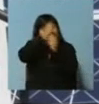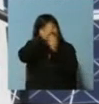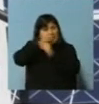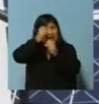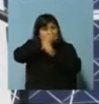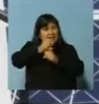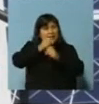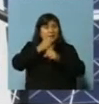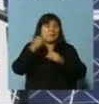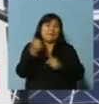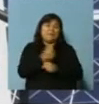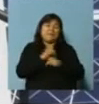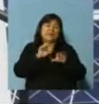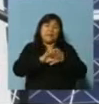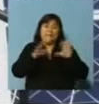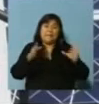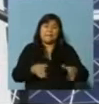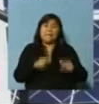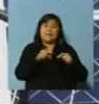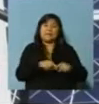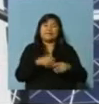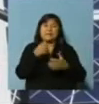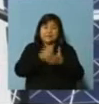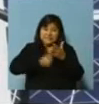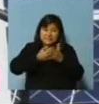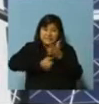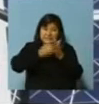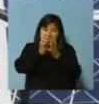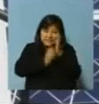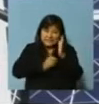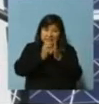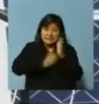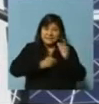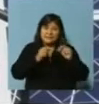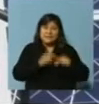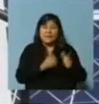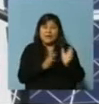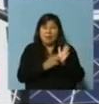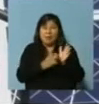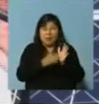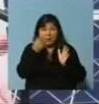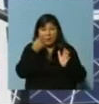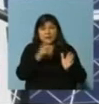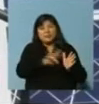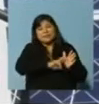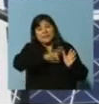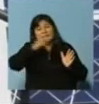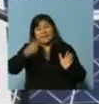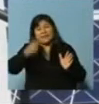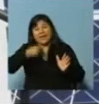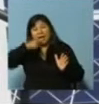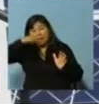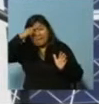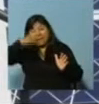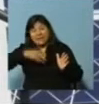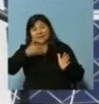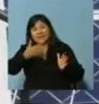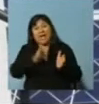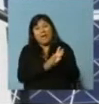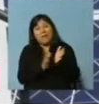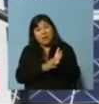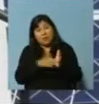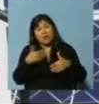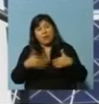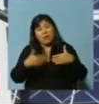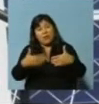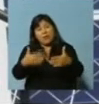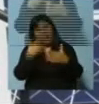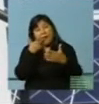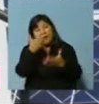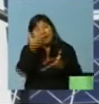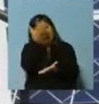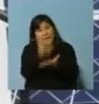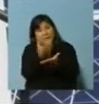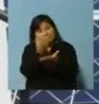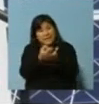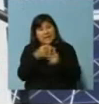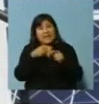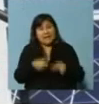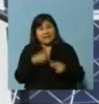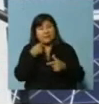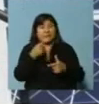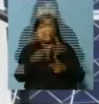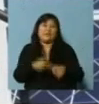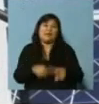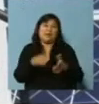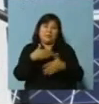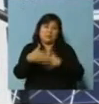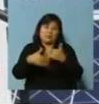que tenían antes de la inauguración de la prueba, y después el mes que siguió también probando el tema de las baterías y todo esto, y yo creo que